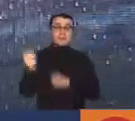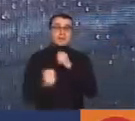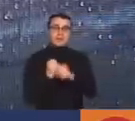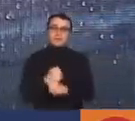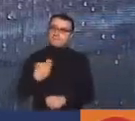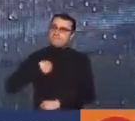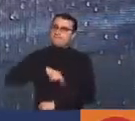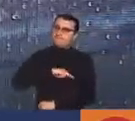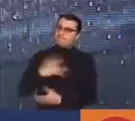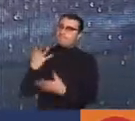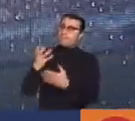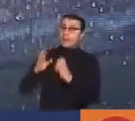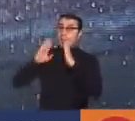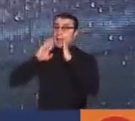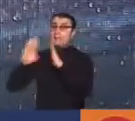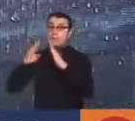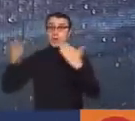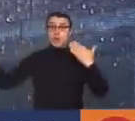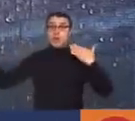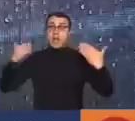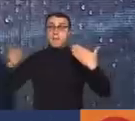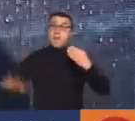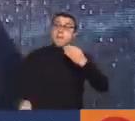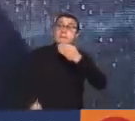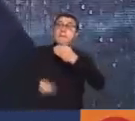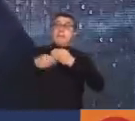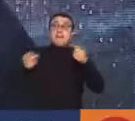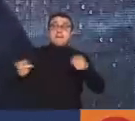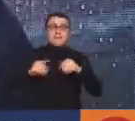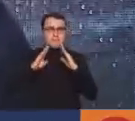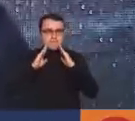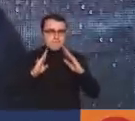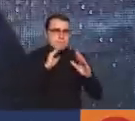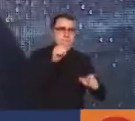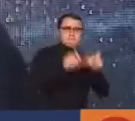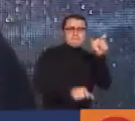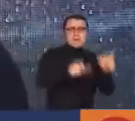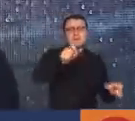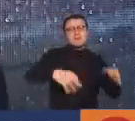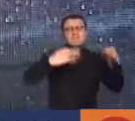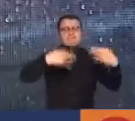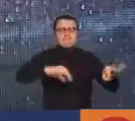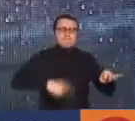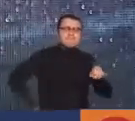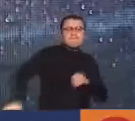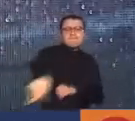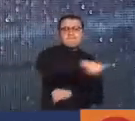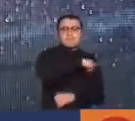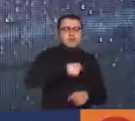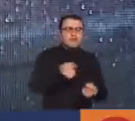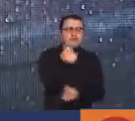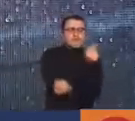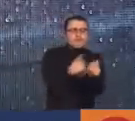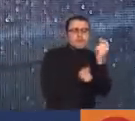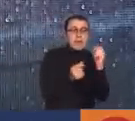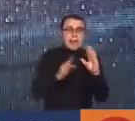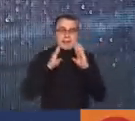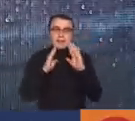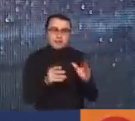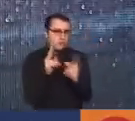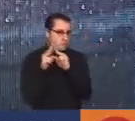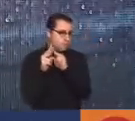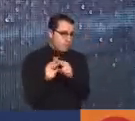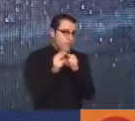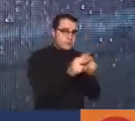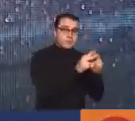queremos volcar a la economía popular urbana, sin abandonar el campo. Si uno mira cuánto